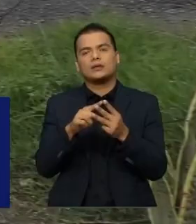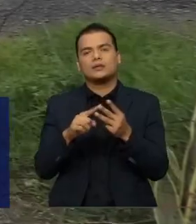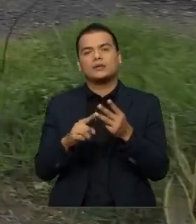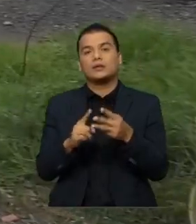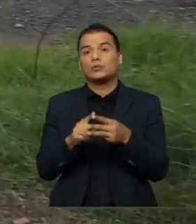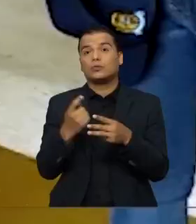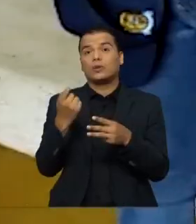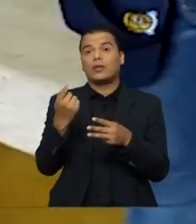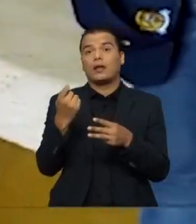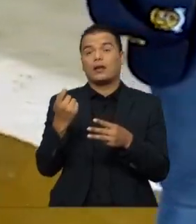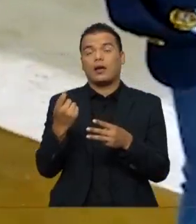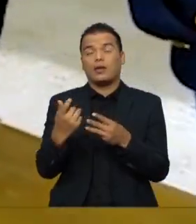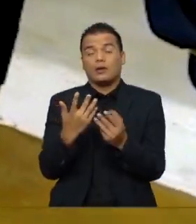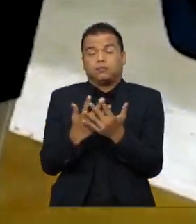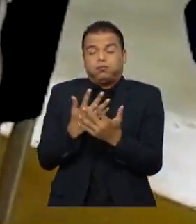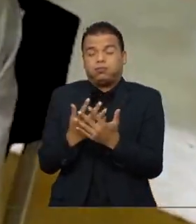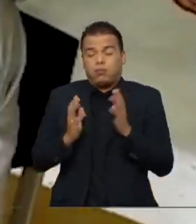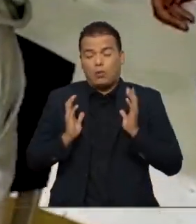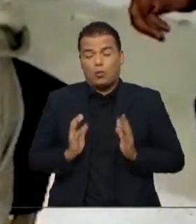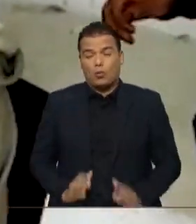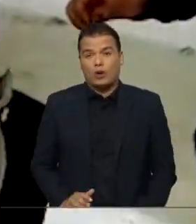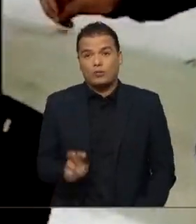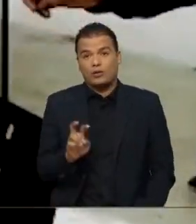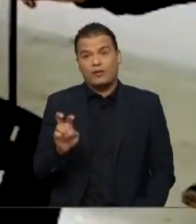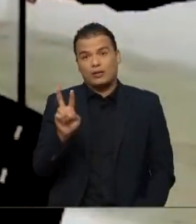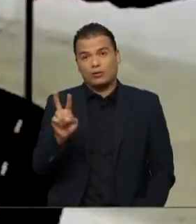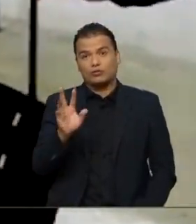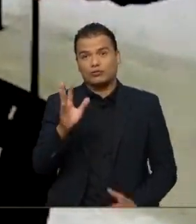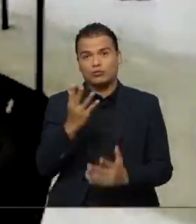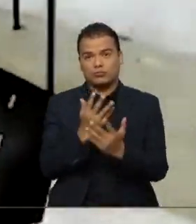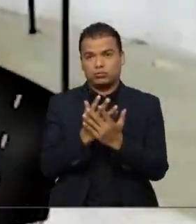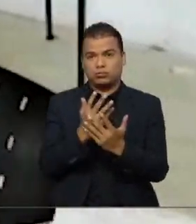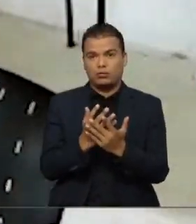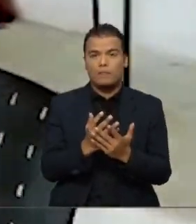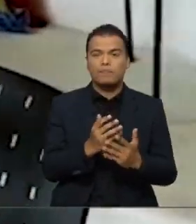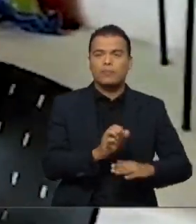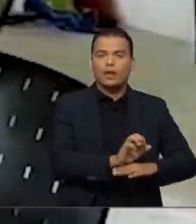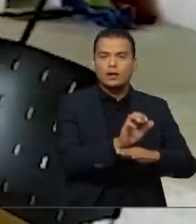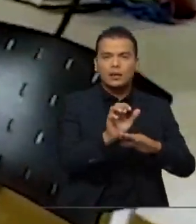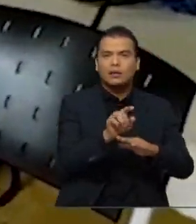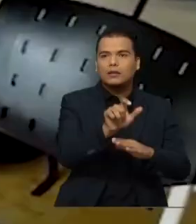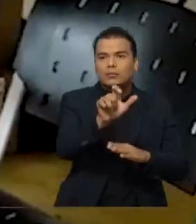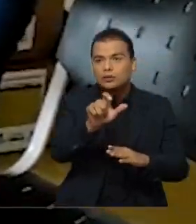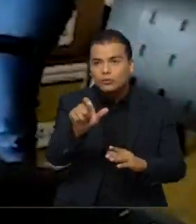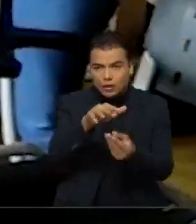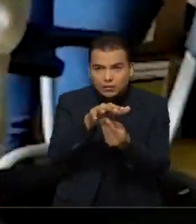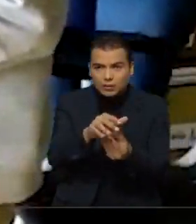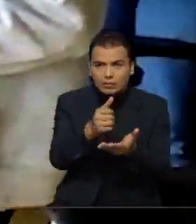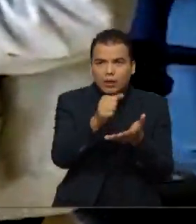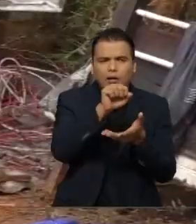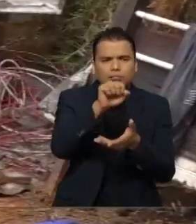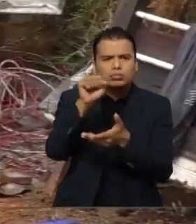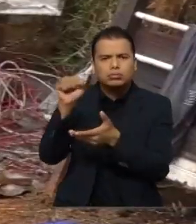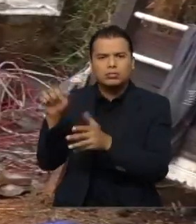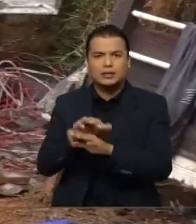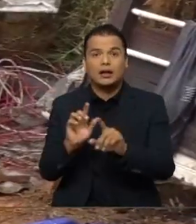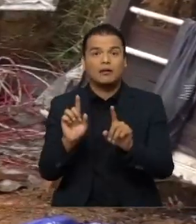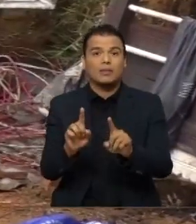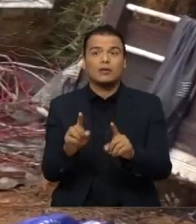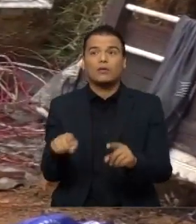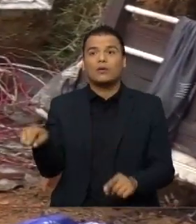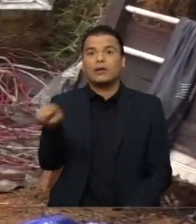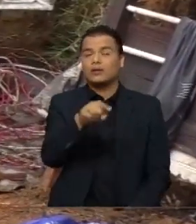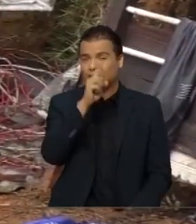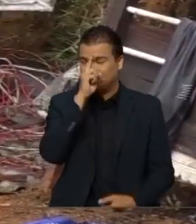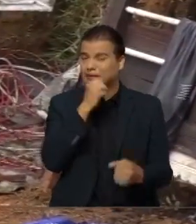con quemaduras de segundo y tercer grado. Organismos de socorro entregaron ayudas humanitarias a los afectados. Sin embargo, lo que más preocupa a la